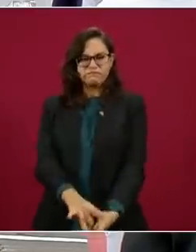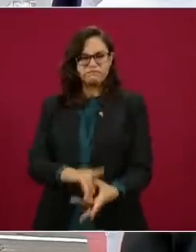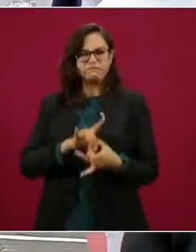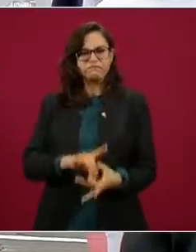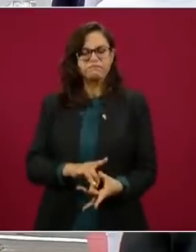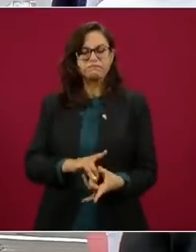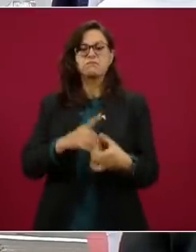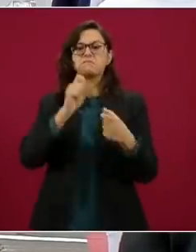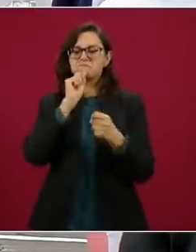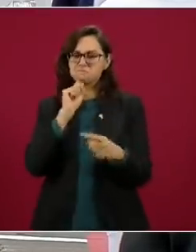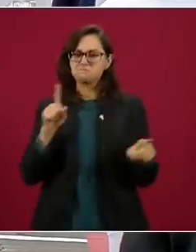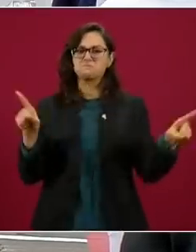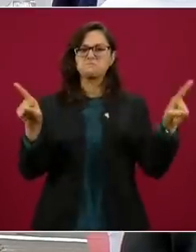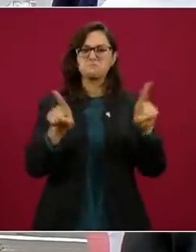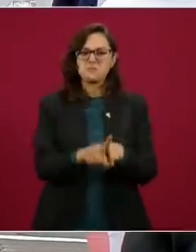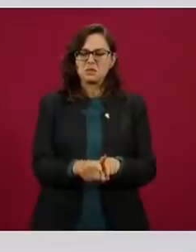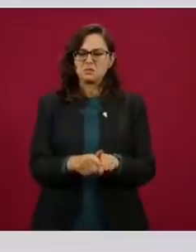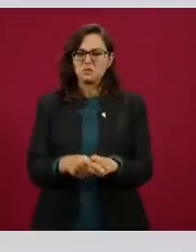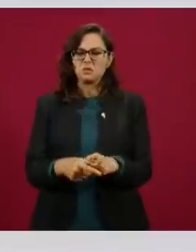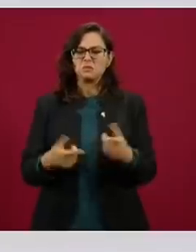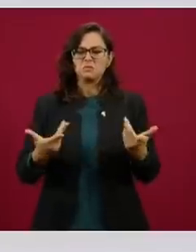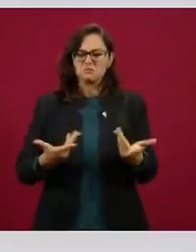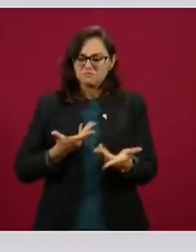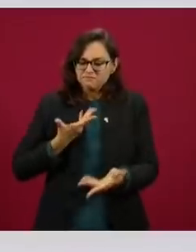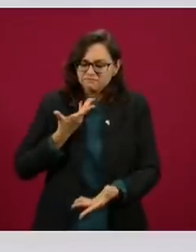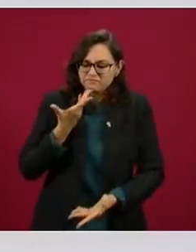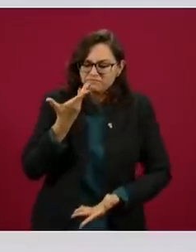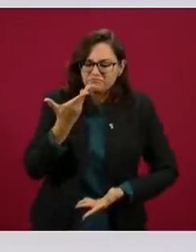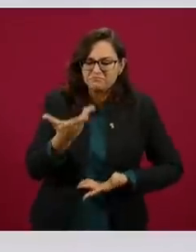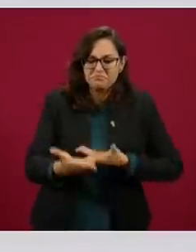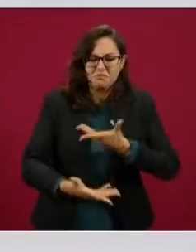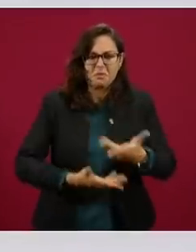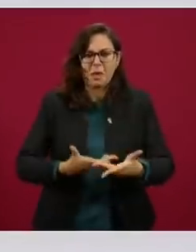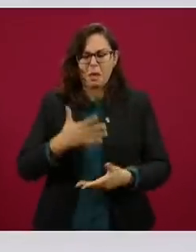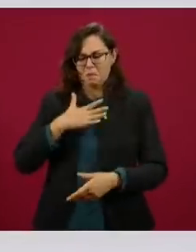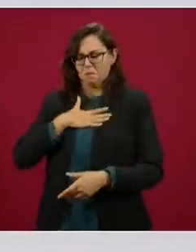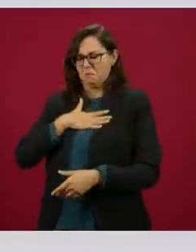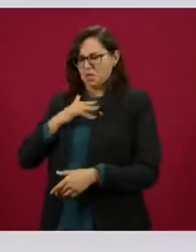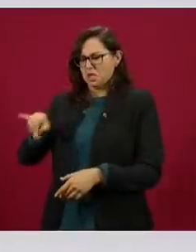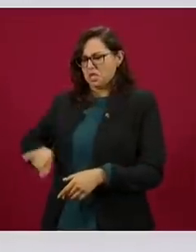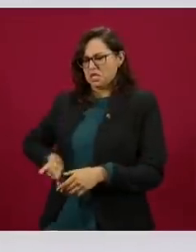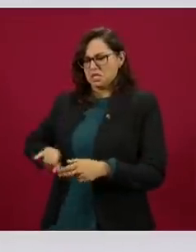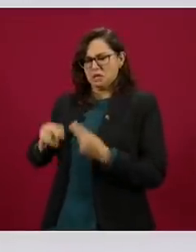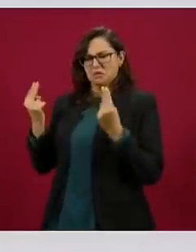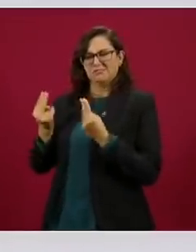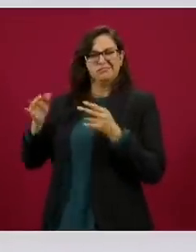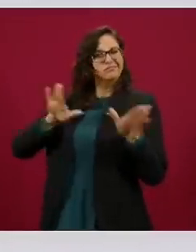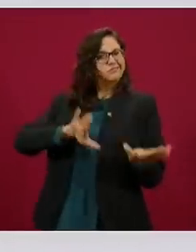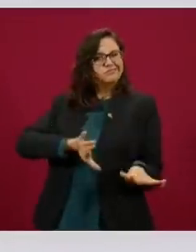desinteresada de ciudadanas y ciudadanos heroicos